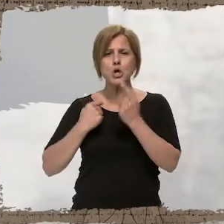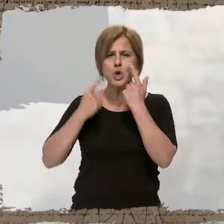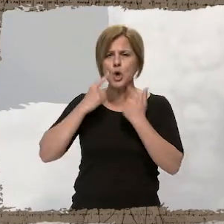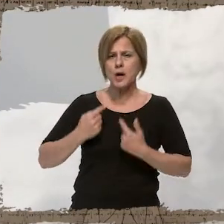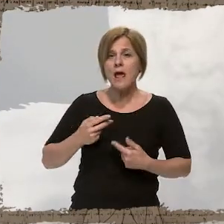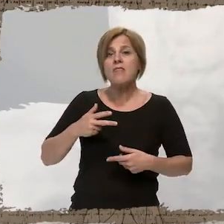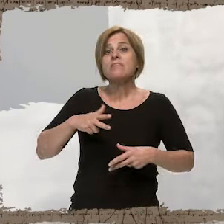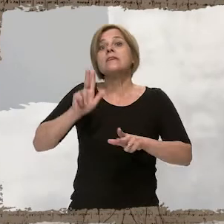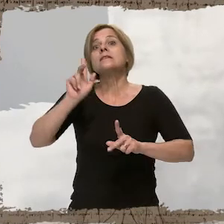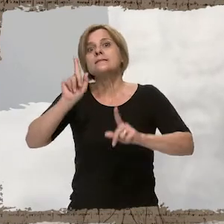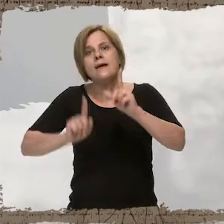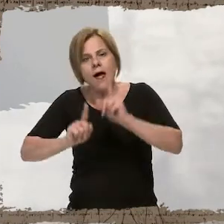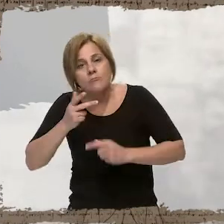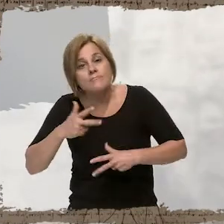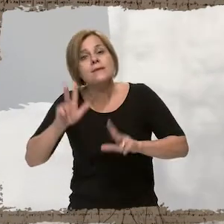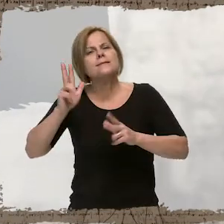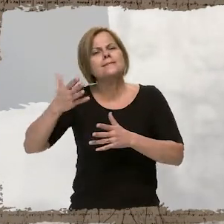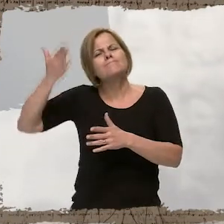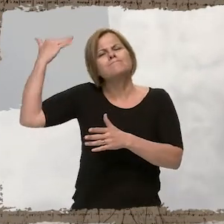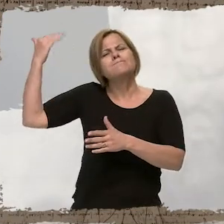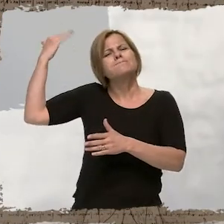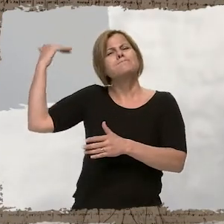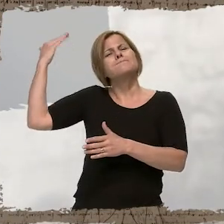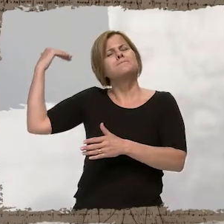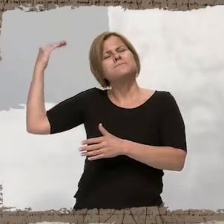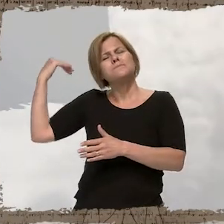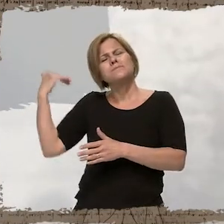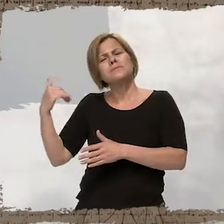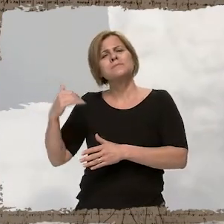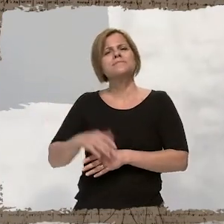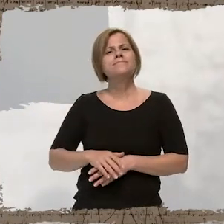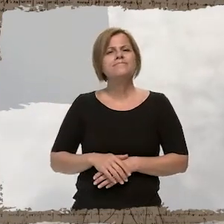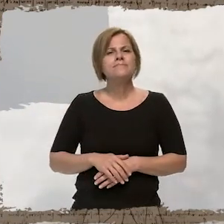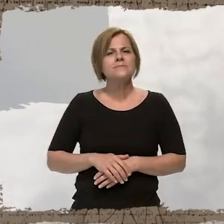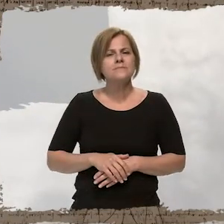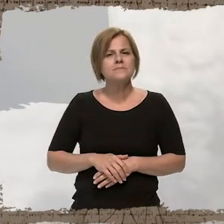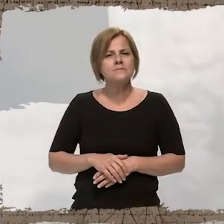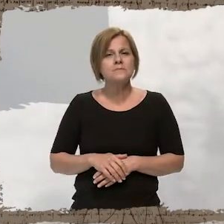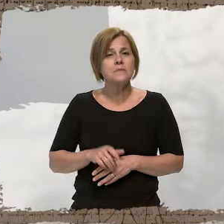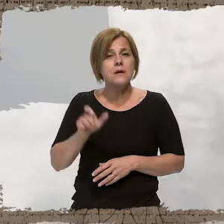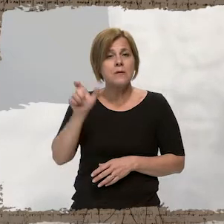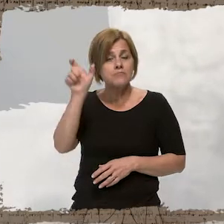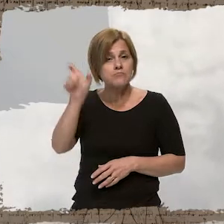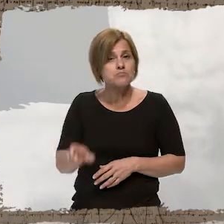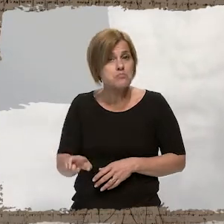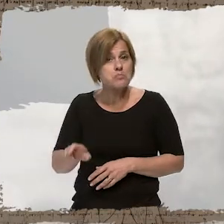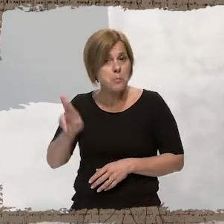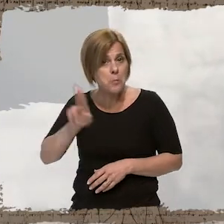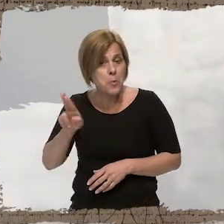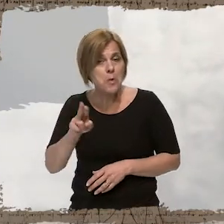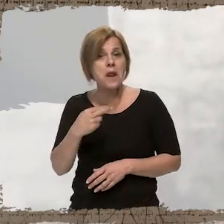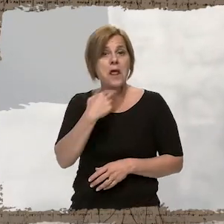dicen algunos que haya más allá del tiempo una